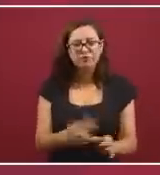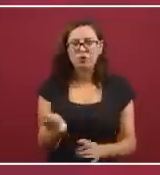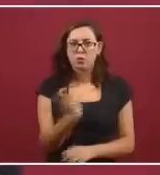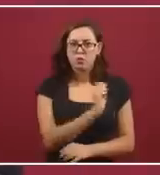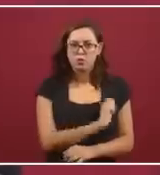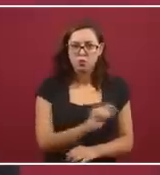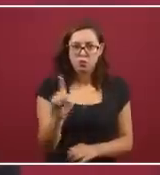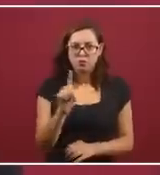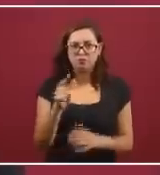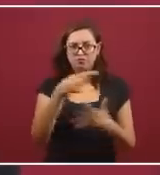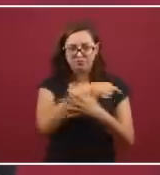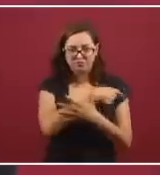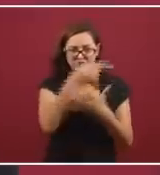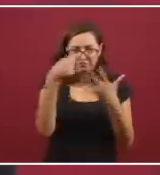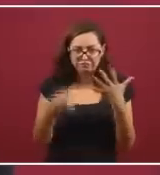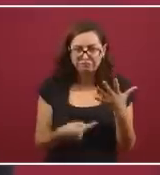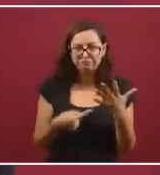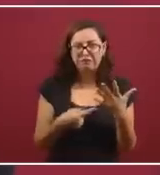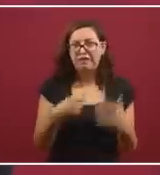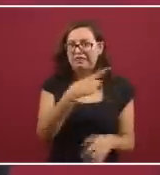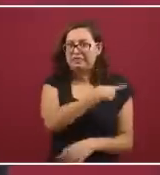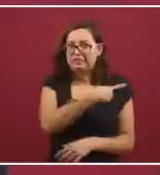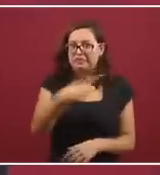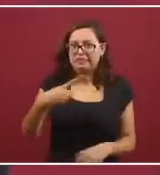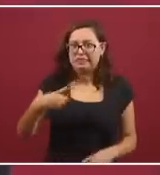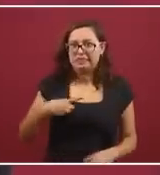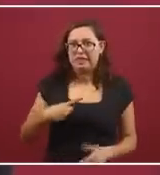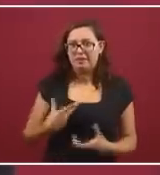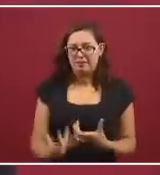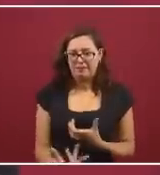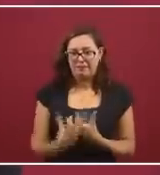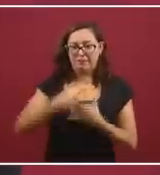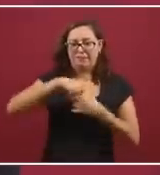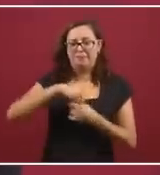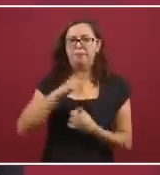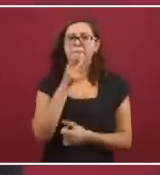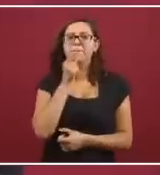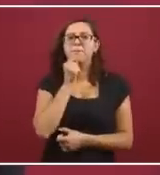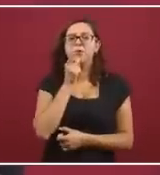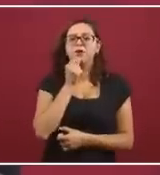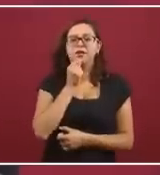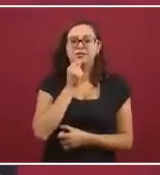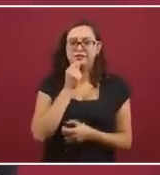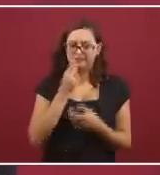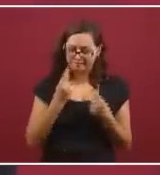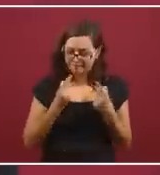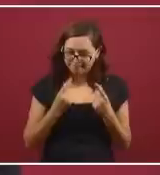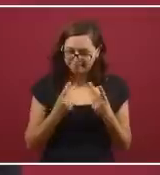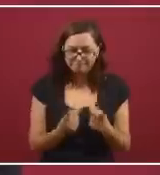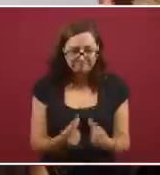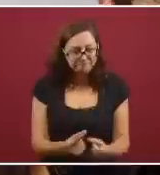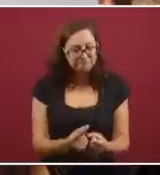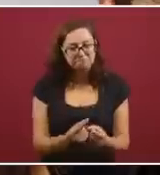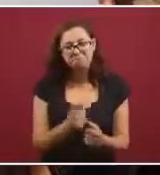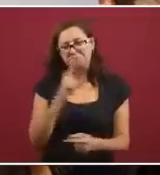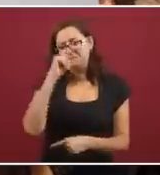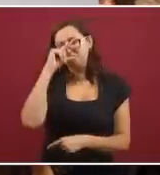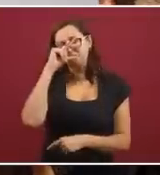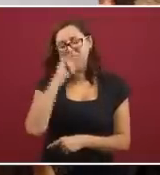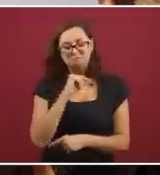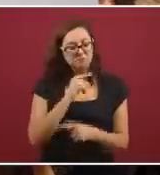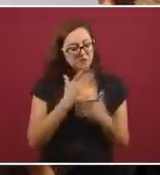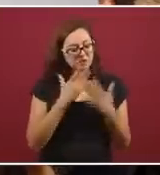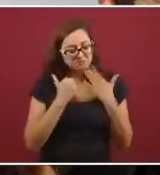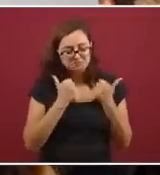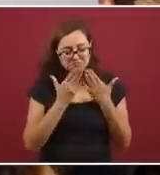todo lo que se tiene que estar haciendo constantemente en el